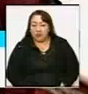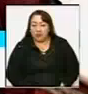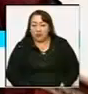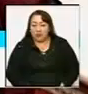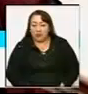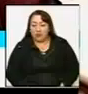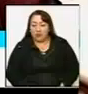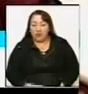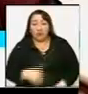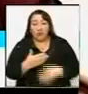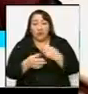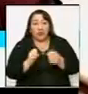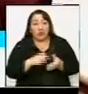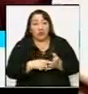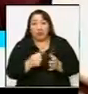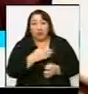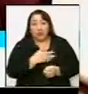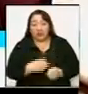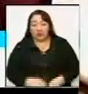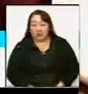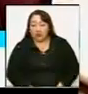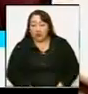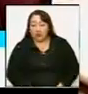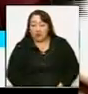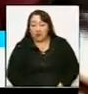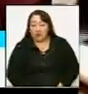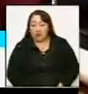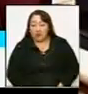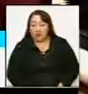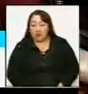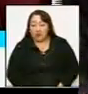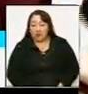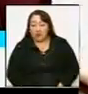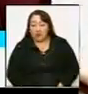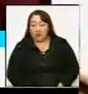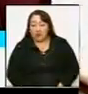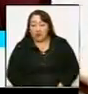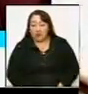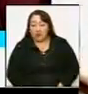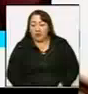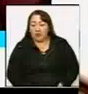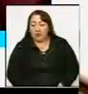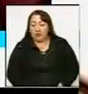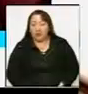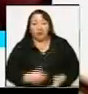sí, es lo que está diciendo la presidenta. Claro, la RENIET. Sí,